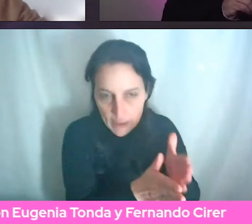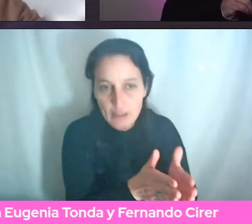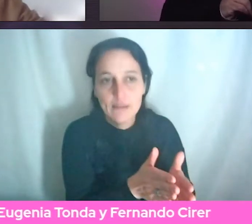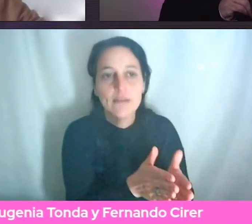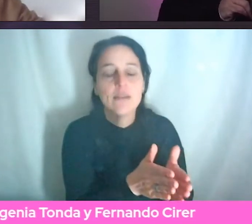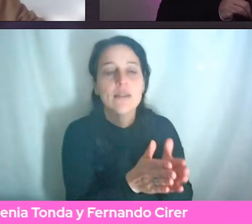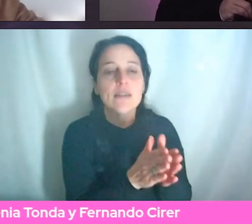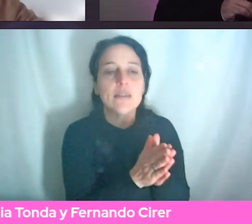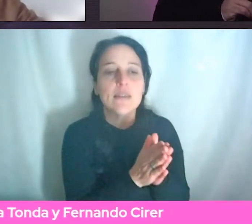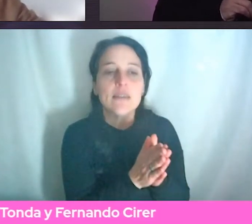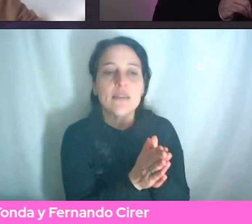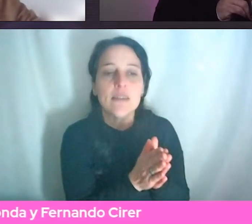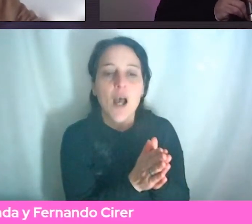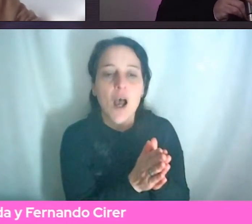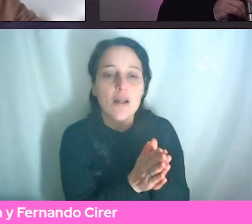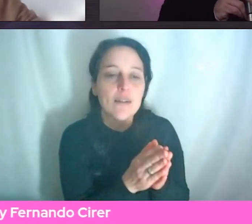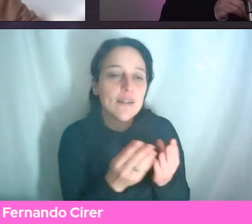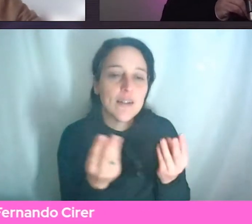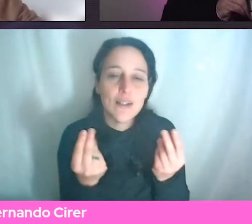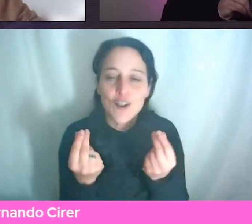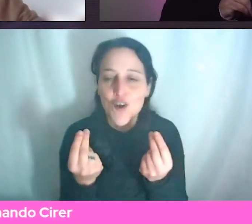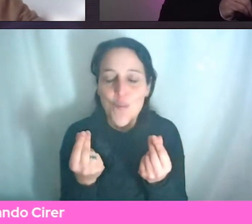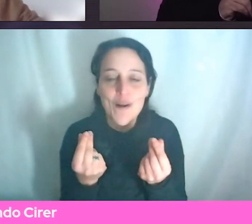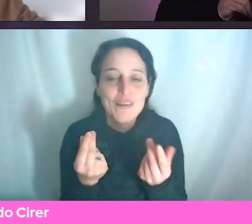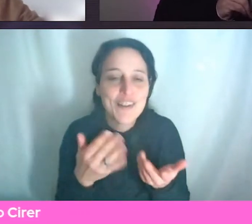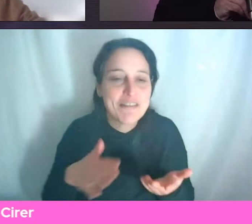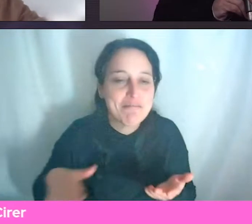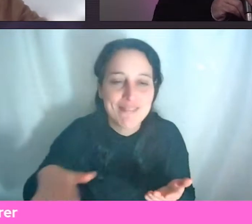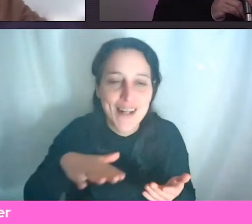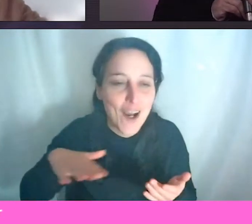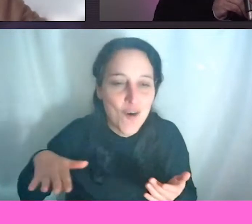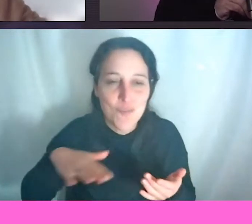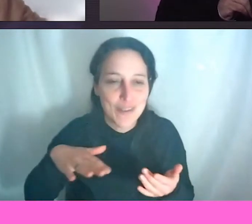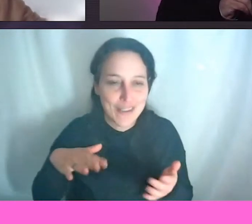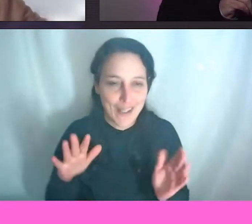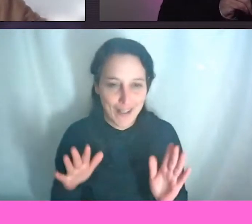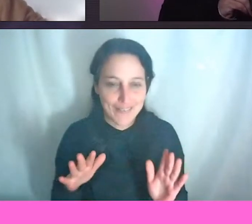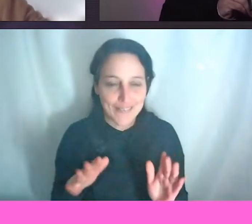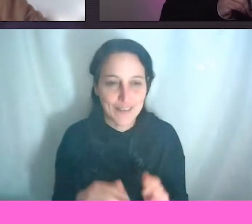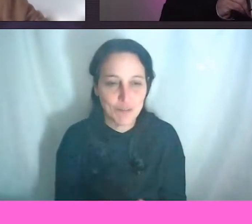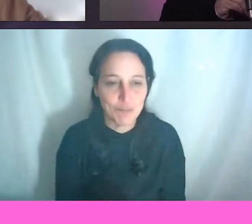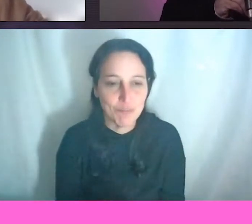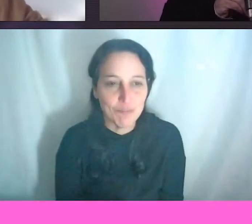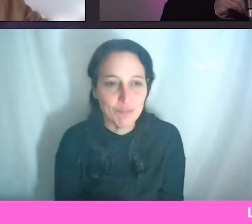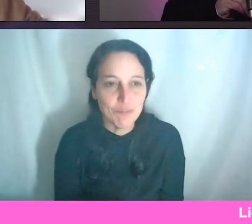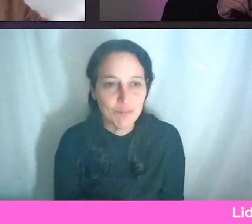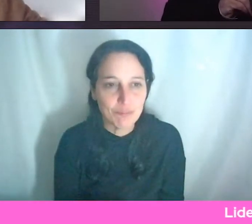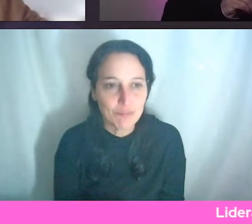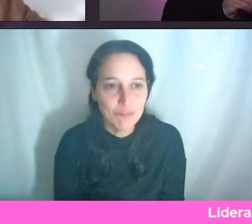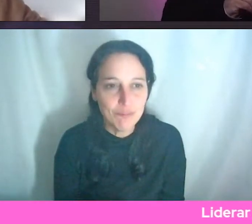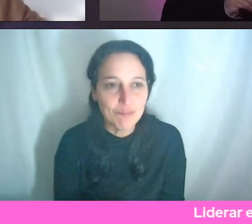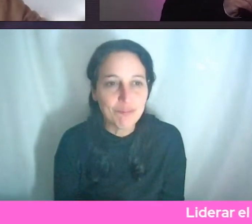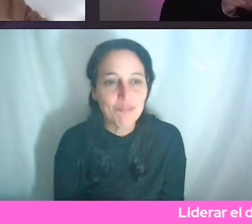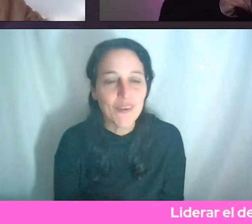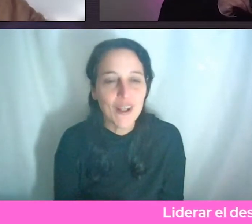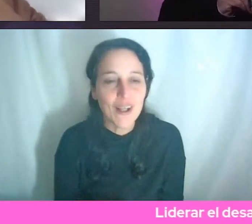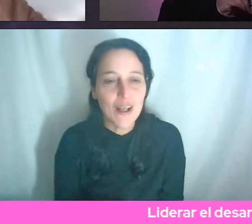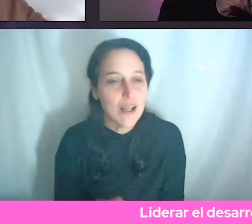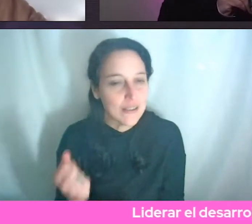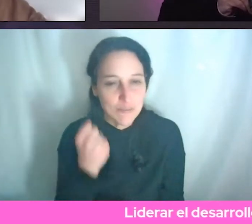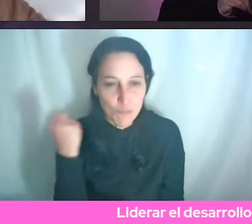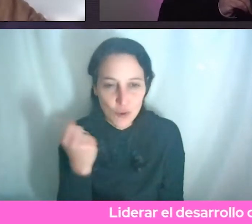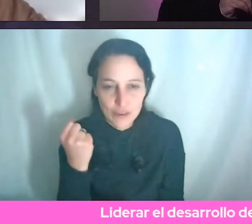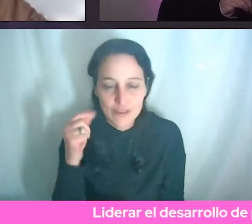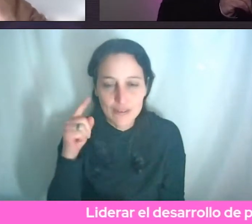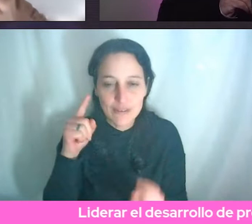con los valores de nuestra comunidad, de la comunidad de Civic, ¿no? Y algo que es importante tener en cuenta para que apliquen, para que